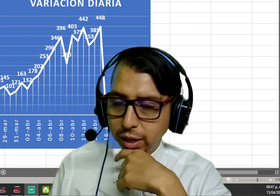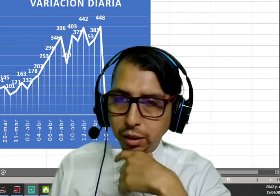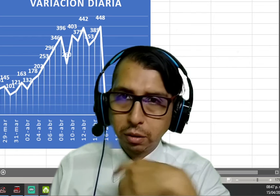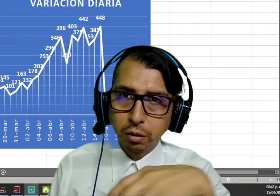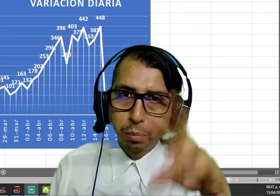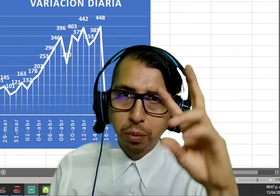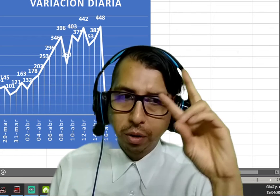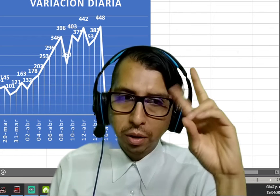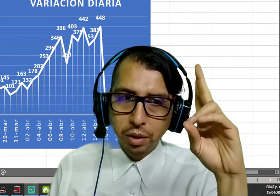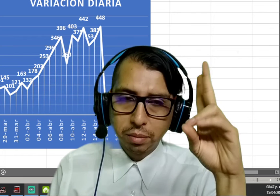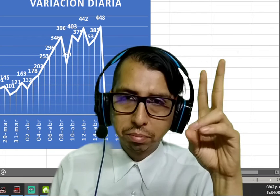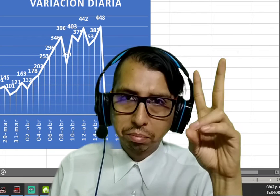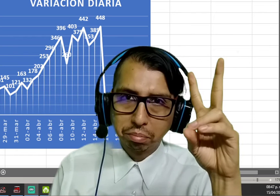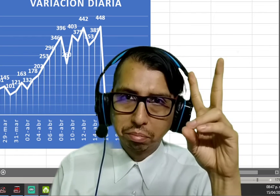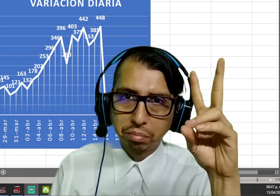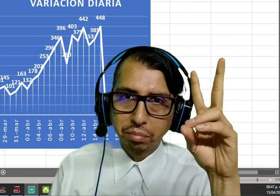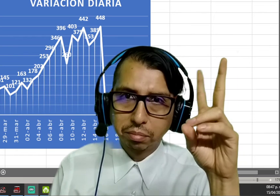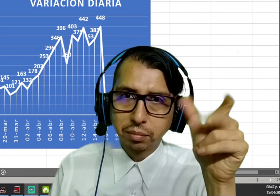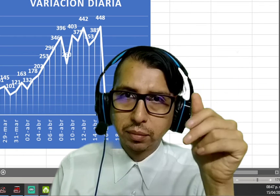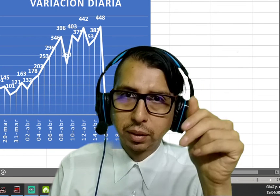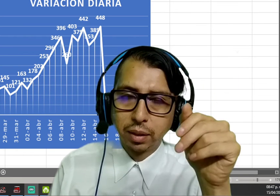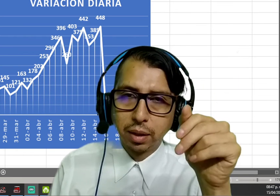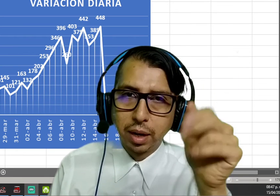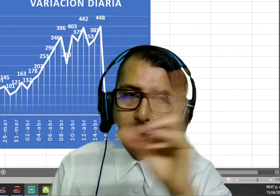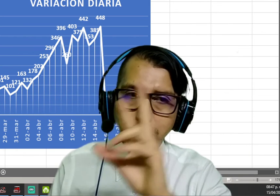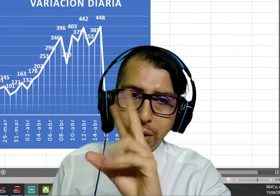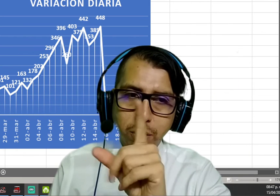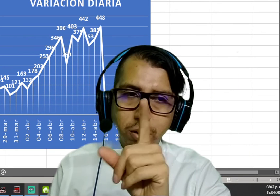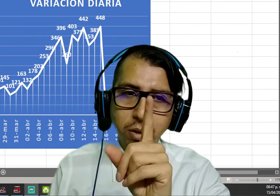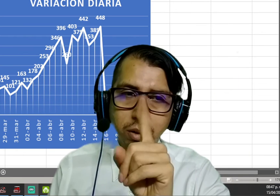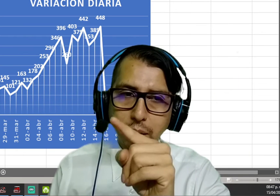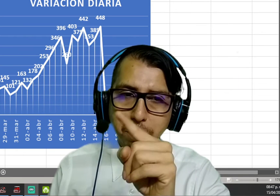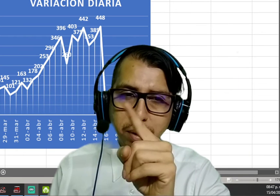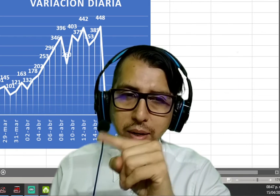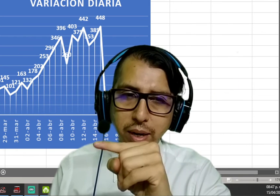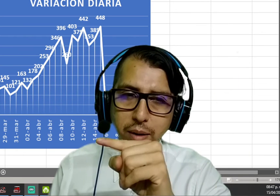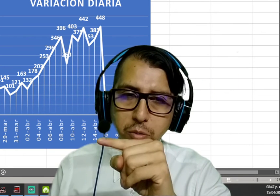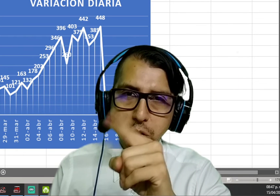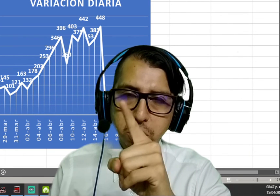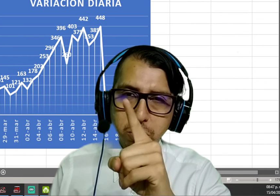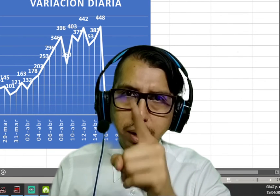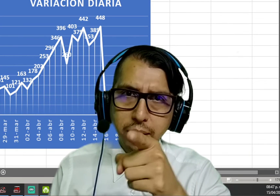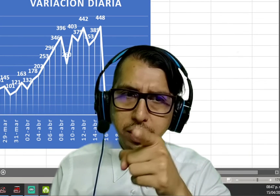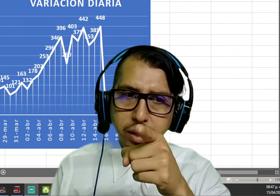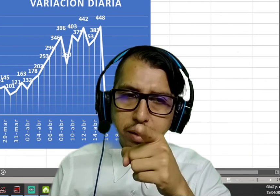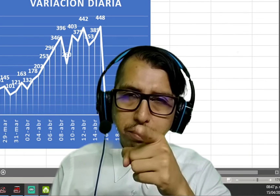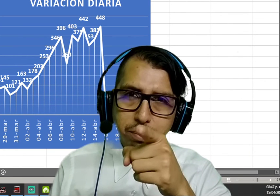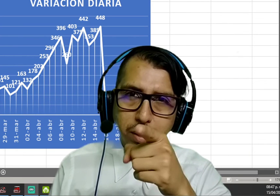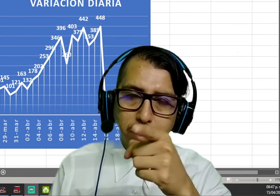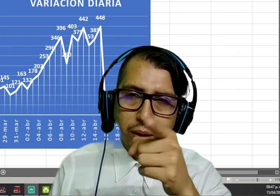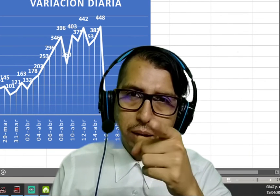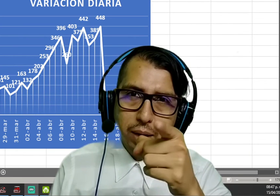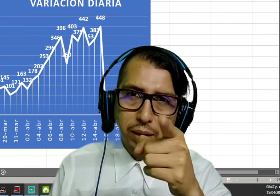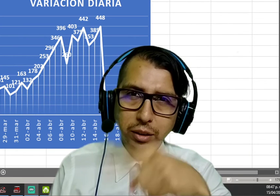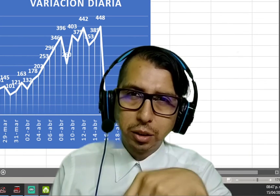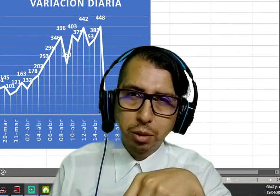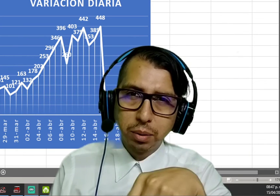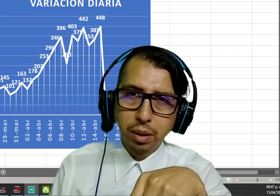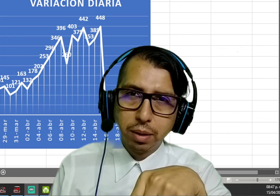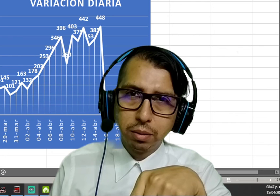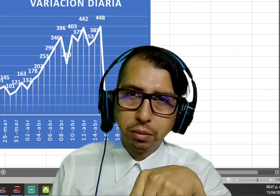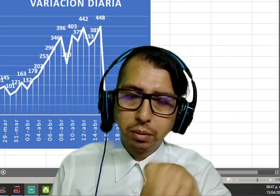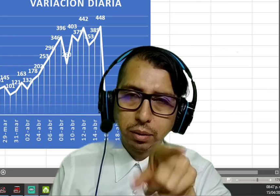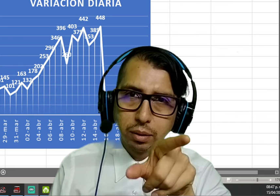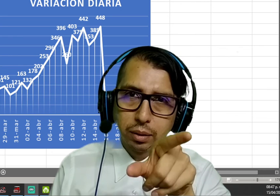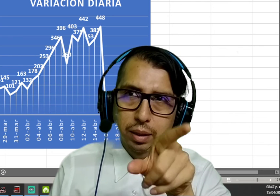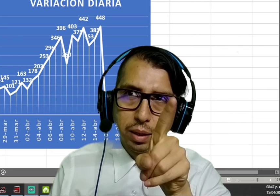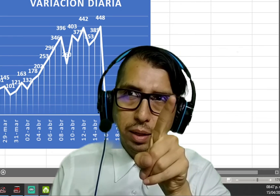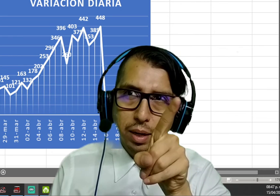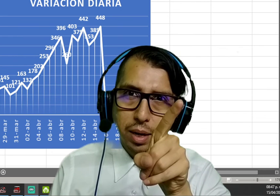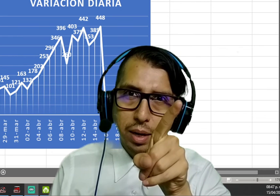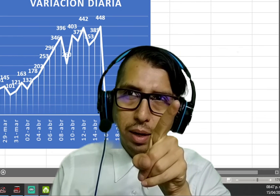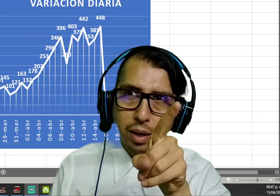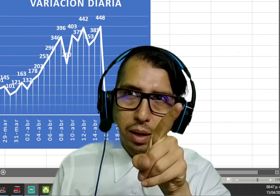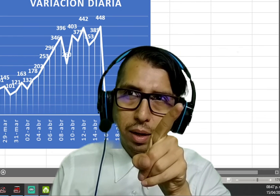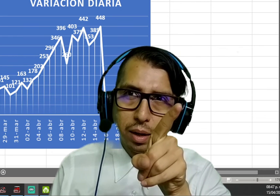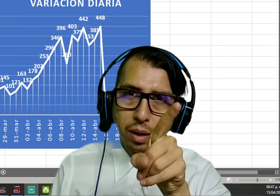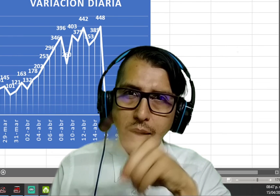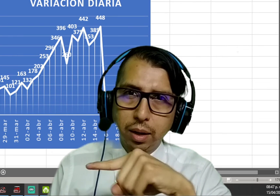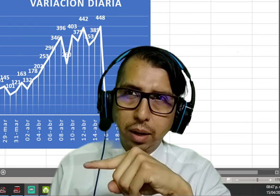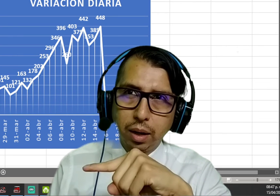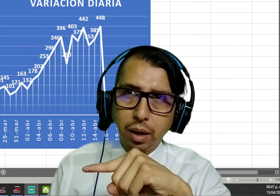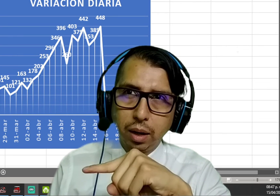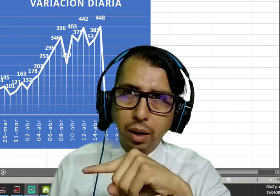eso sería todo por hoy. Ah, bueno, hoy también ya murió una niña, pero tenía síndrome de Down, tenía